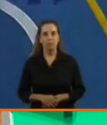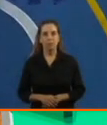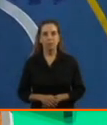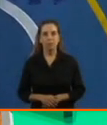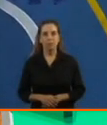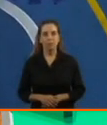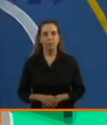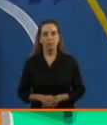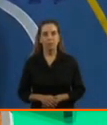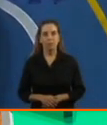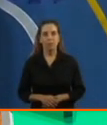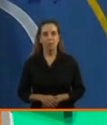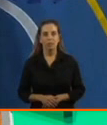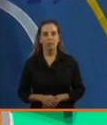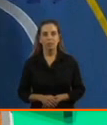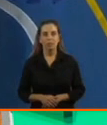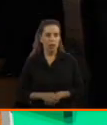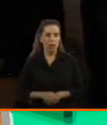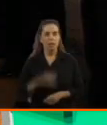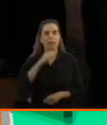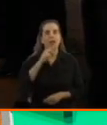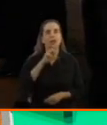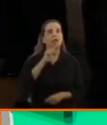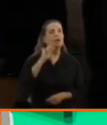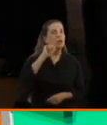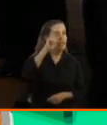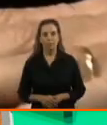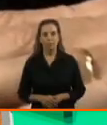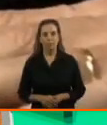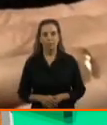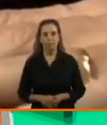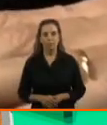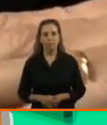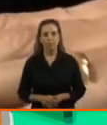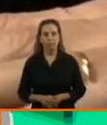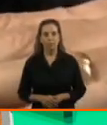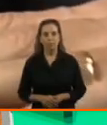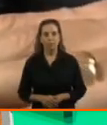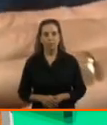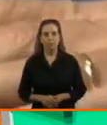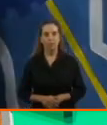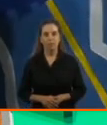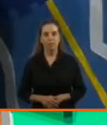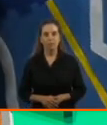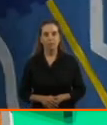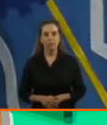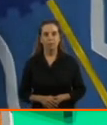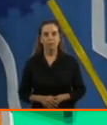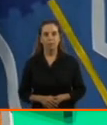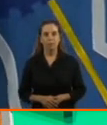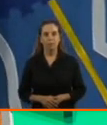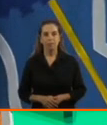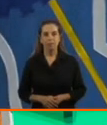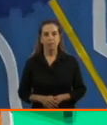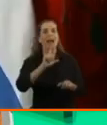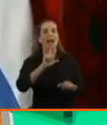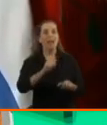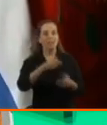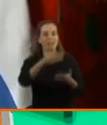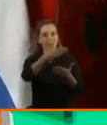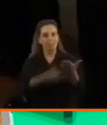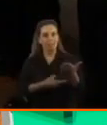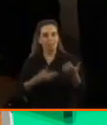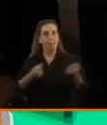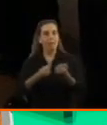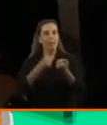genera situaciones todo el tiempo nuevas que en vez de calmar las aguas abre nuevas preguntas, y eso tiene que ver también con esta